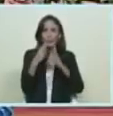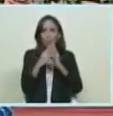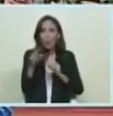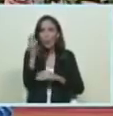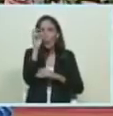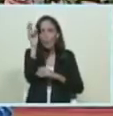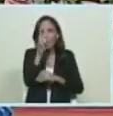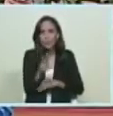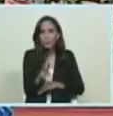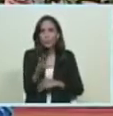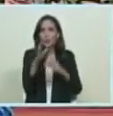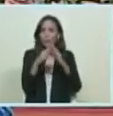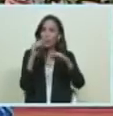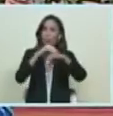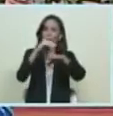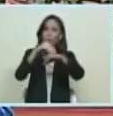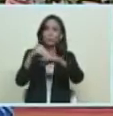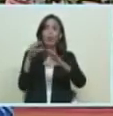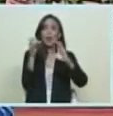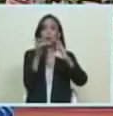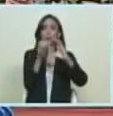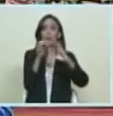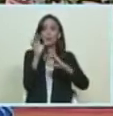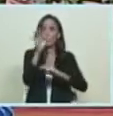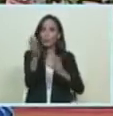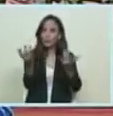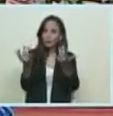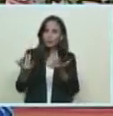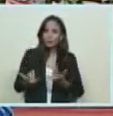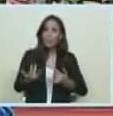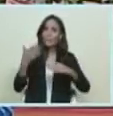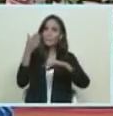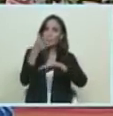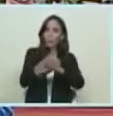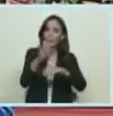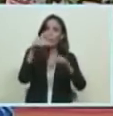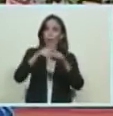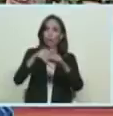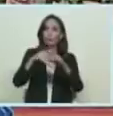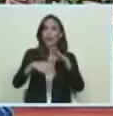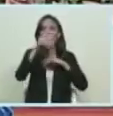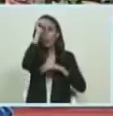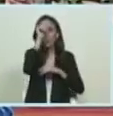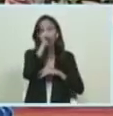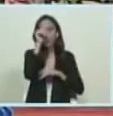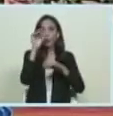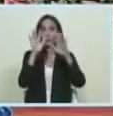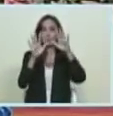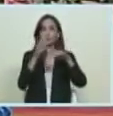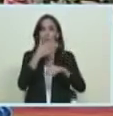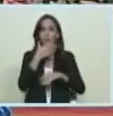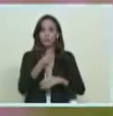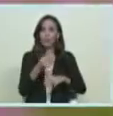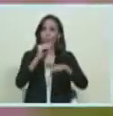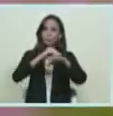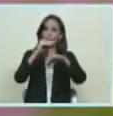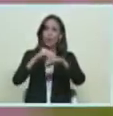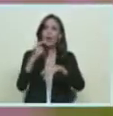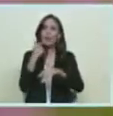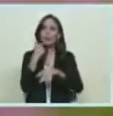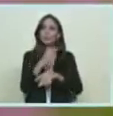venezolano, a todos los miembros del carnet de la patria, a salir a votar el domingo 10 de diciembre y a